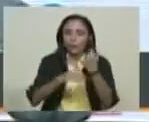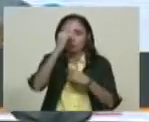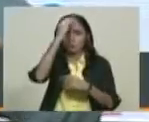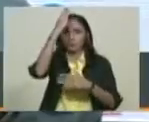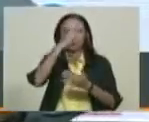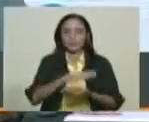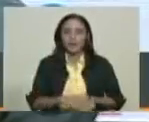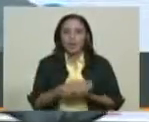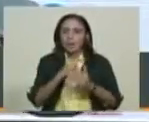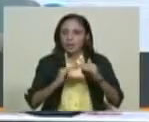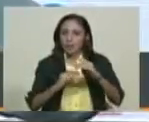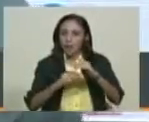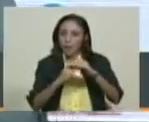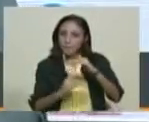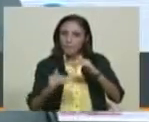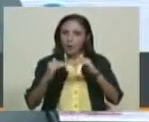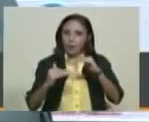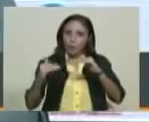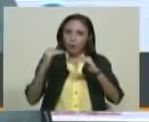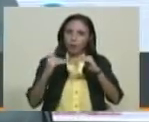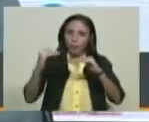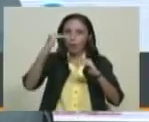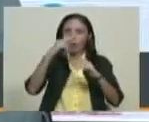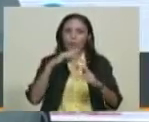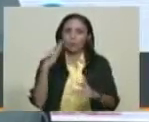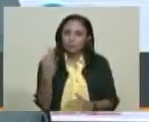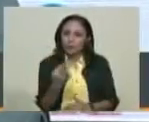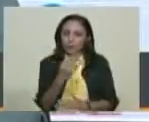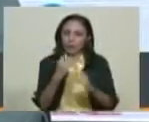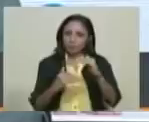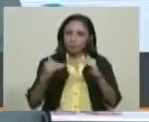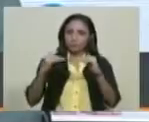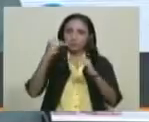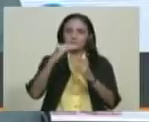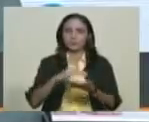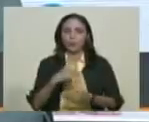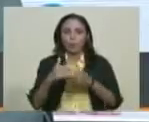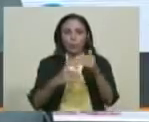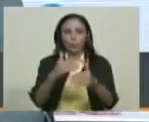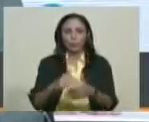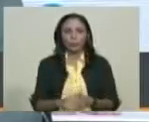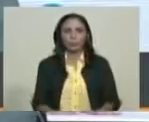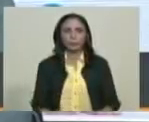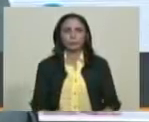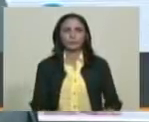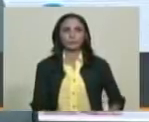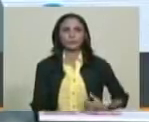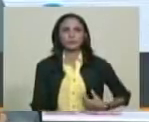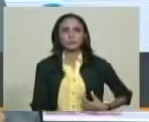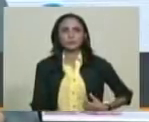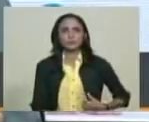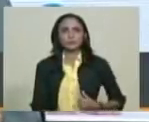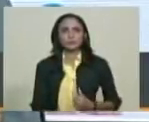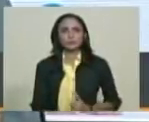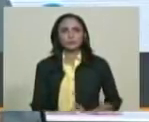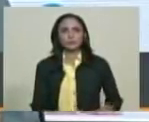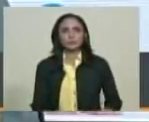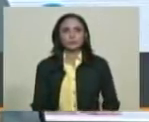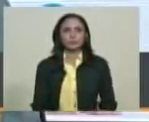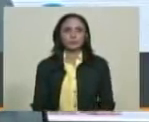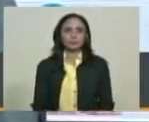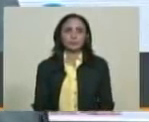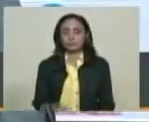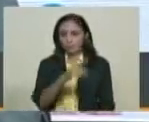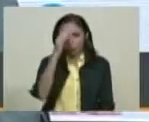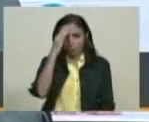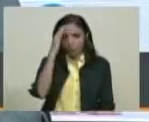desde las bases, desde la realidad, desde el poder mayor. Saben ustedes que todo esto